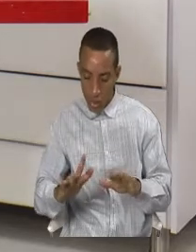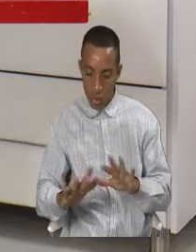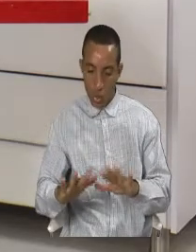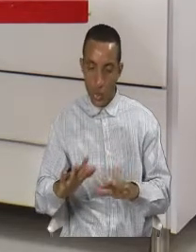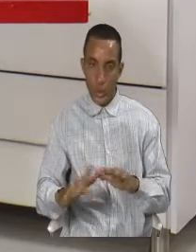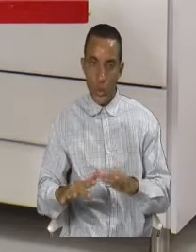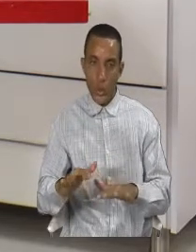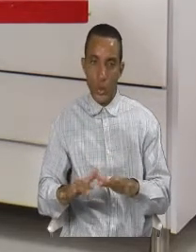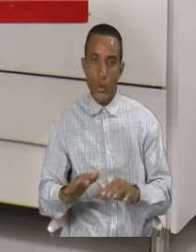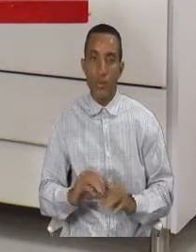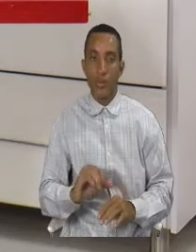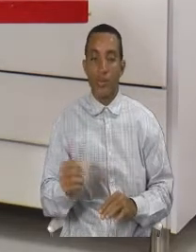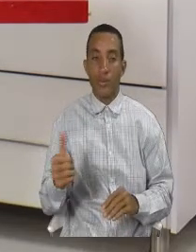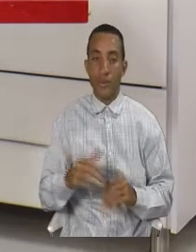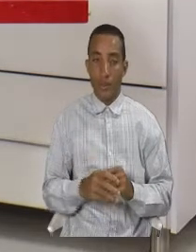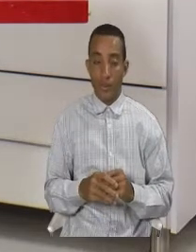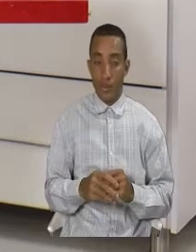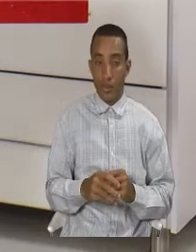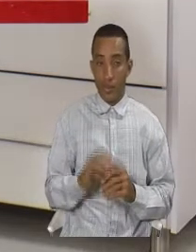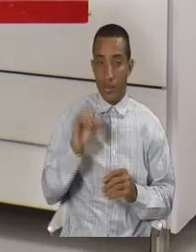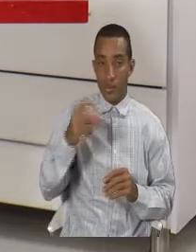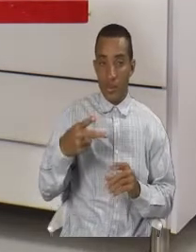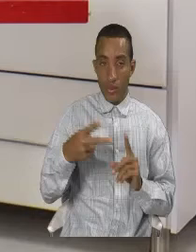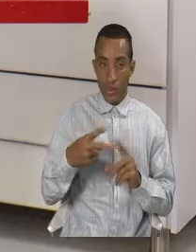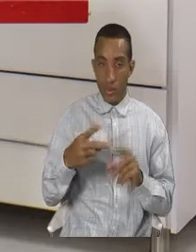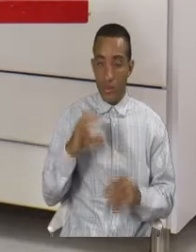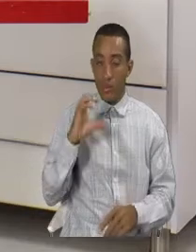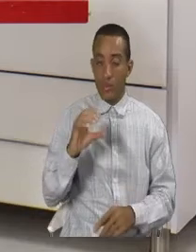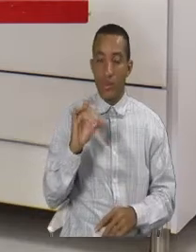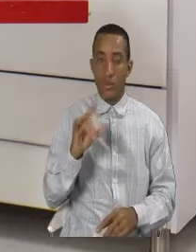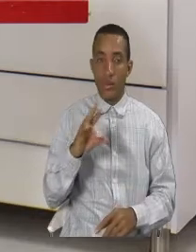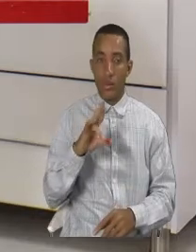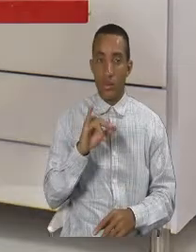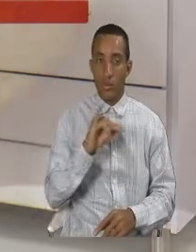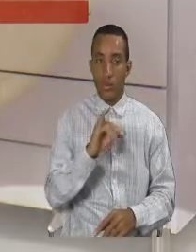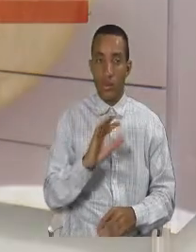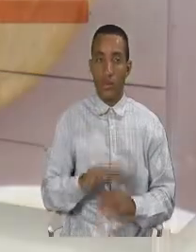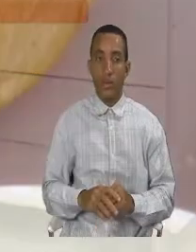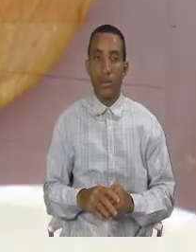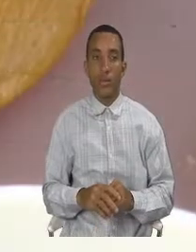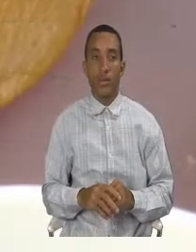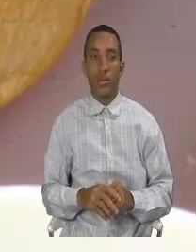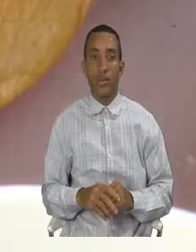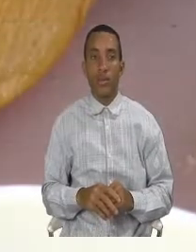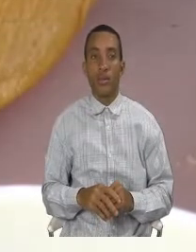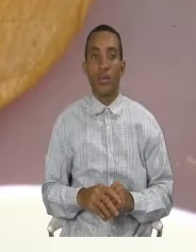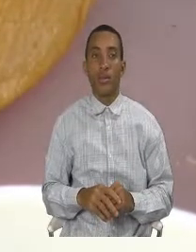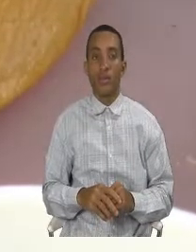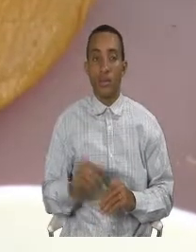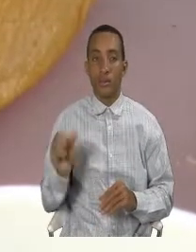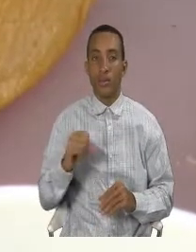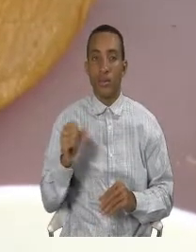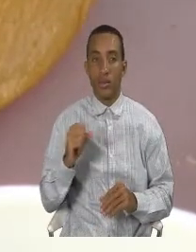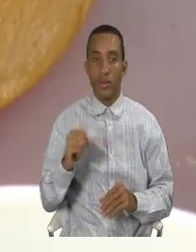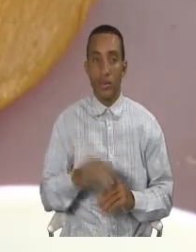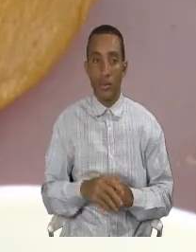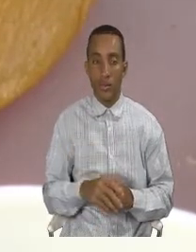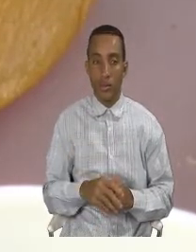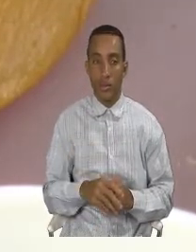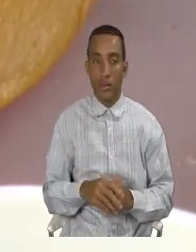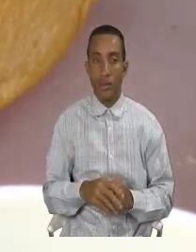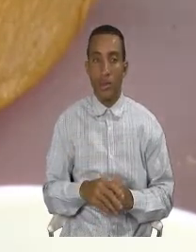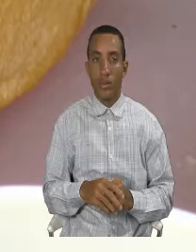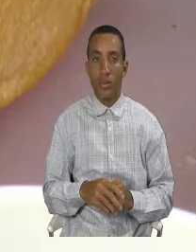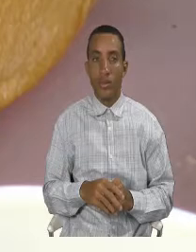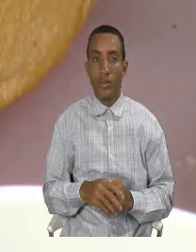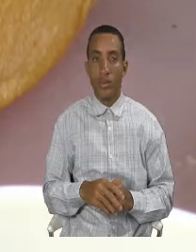segundo panecú, que es con curry. Si nos dio resultado ahí la improvisación,